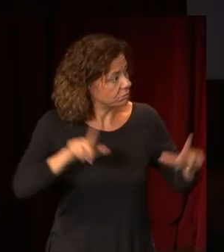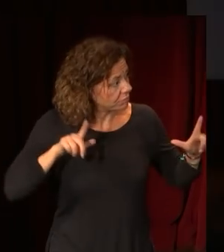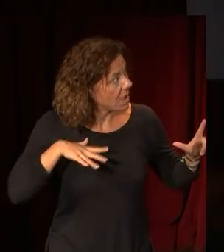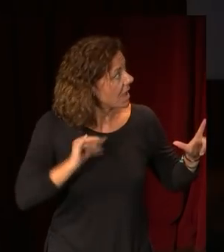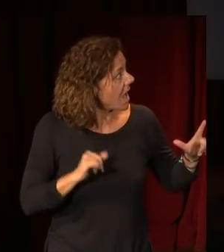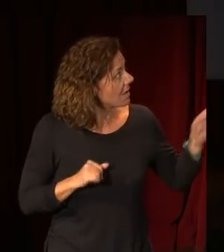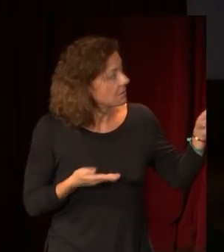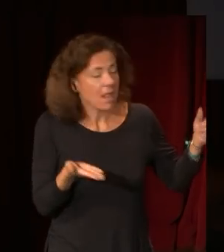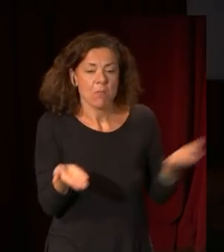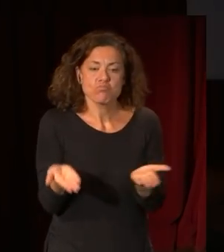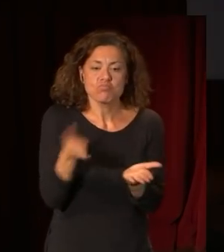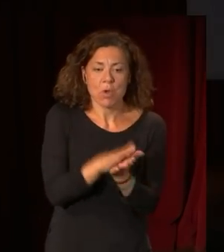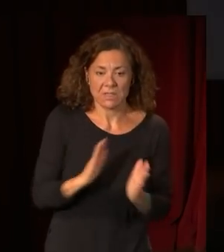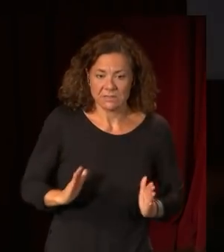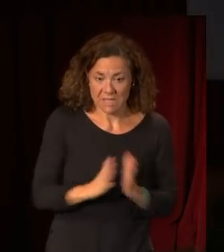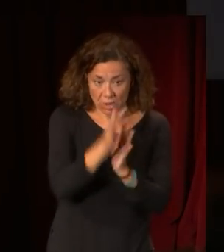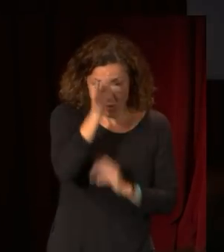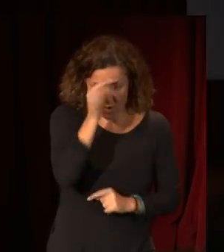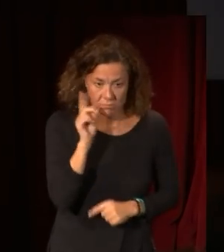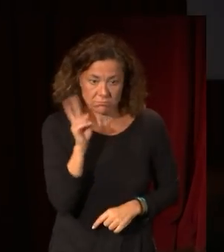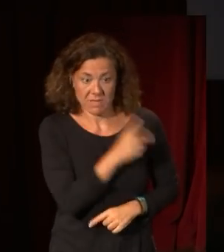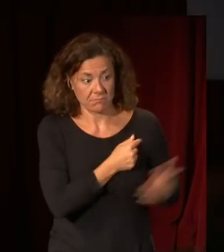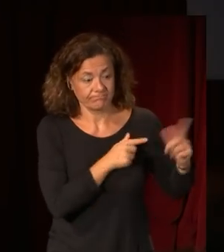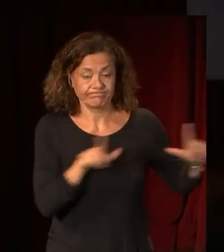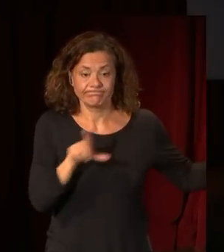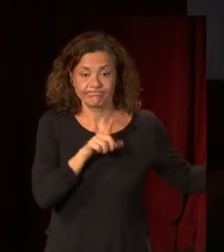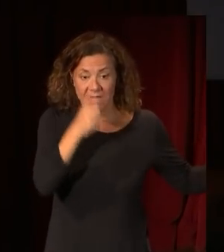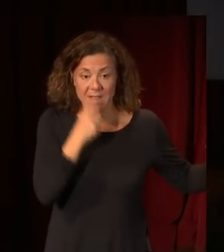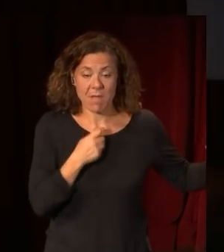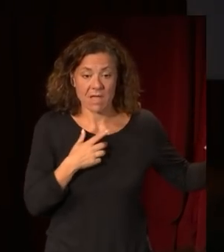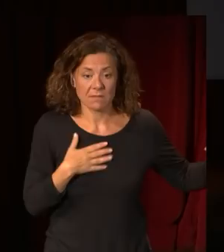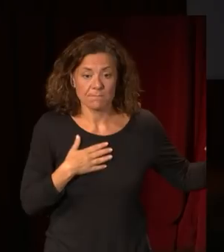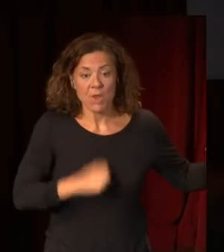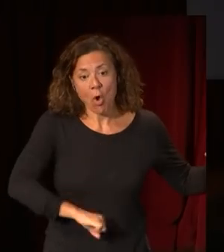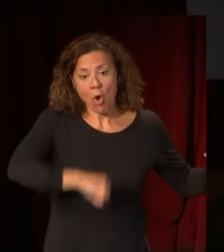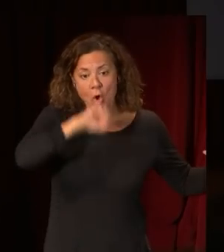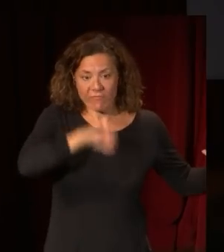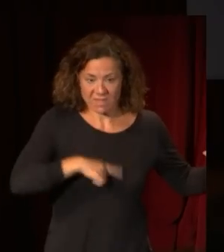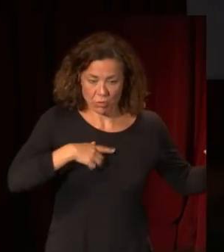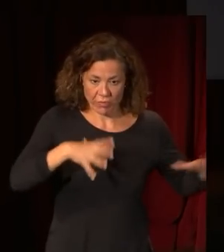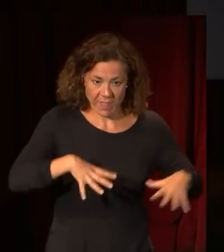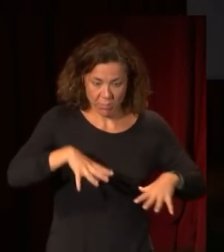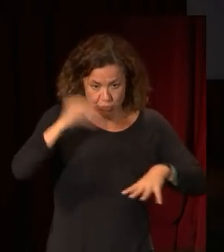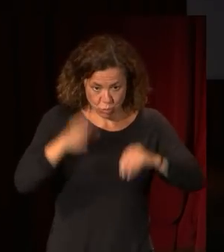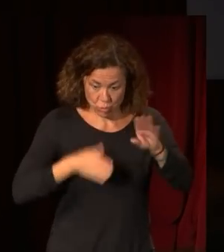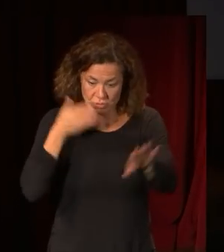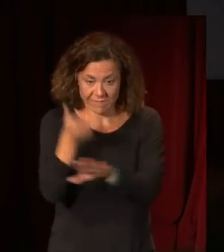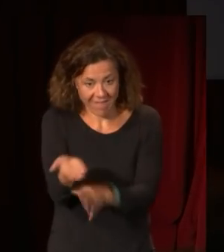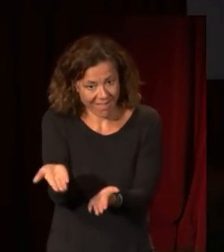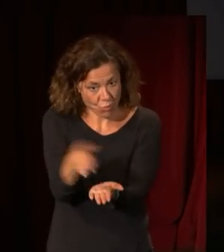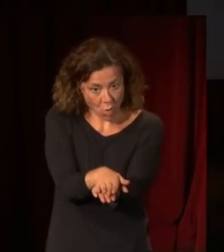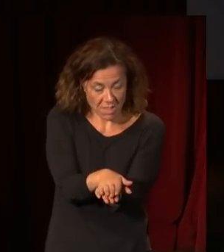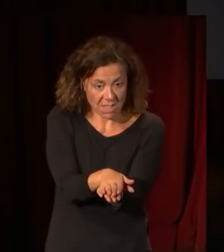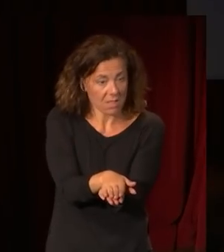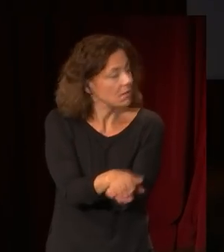la de la muerte del santo domingo- fíjense en la imagen de el obispo de burgos que asiste a la muerte todos